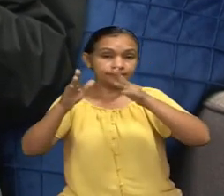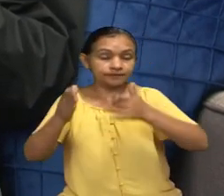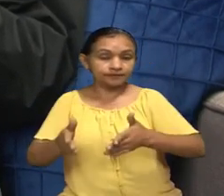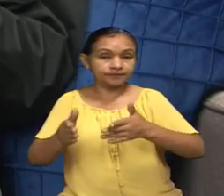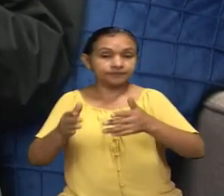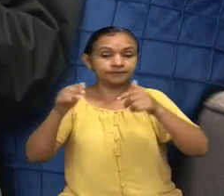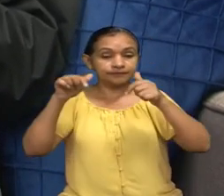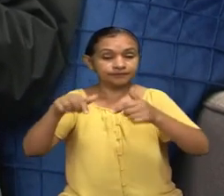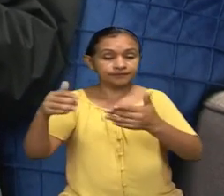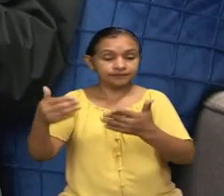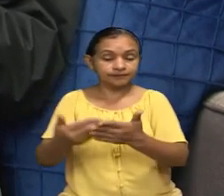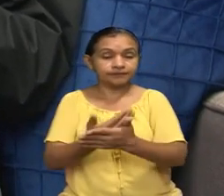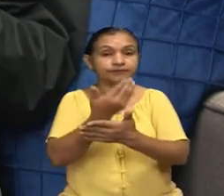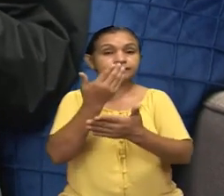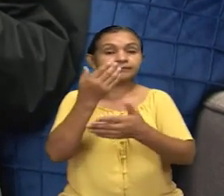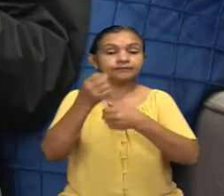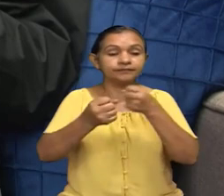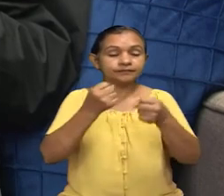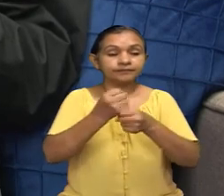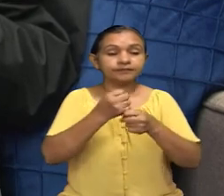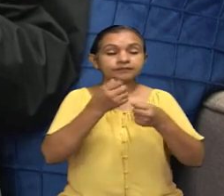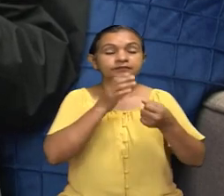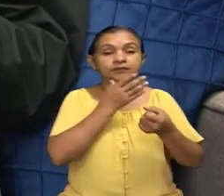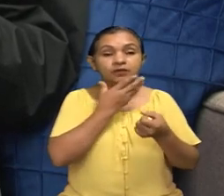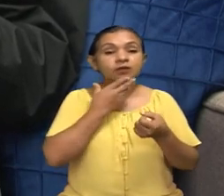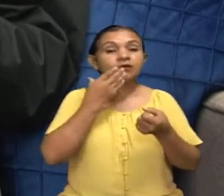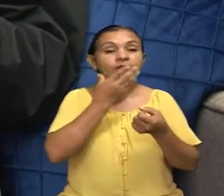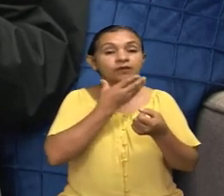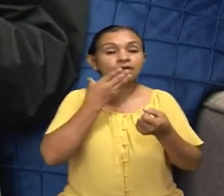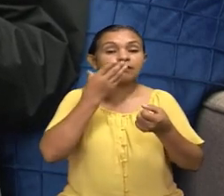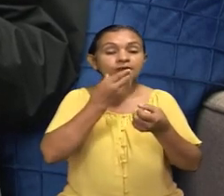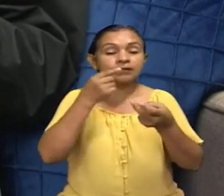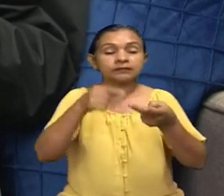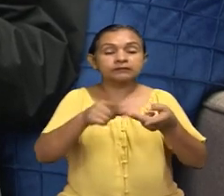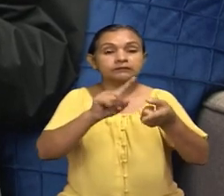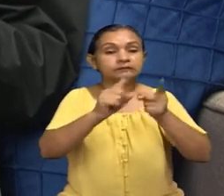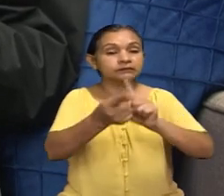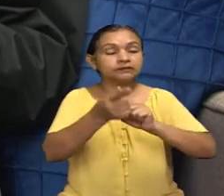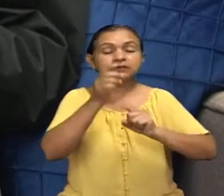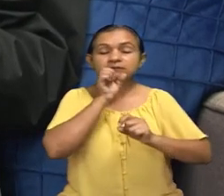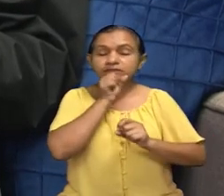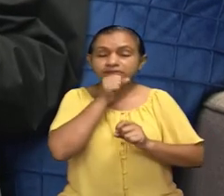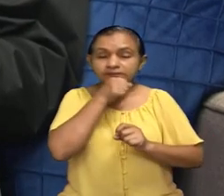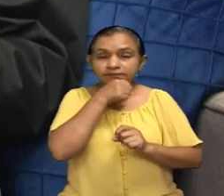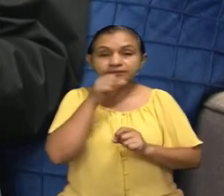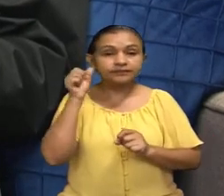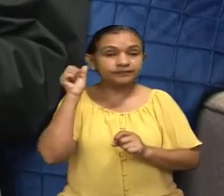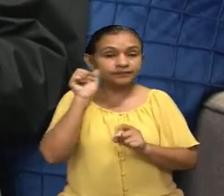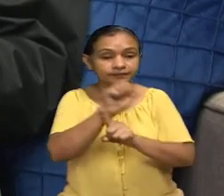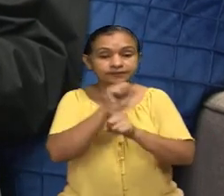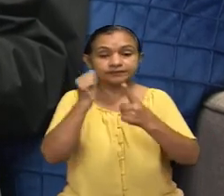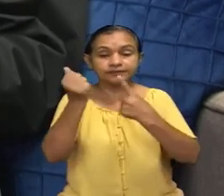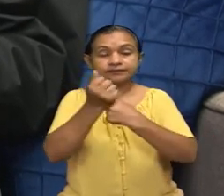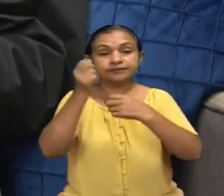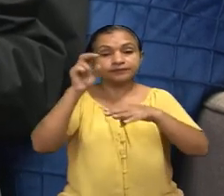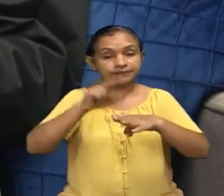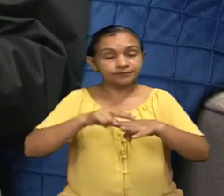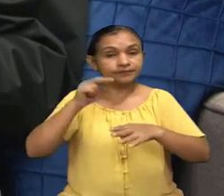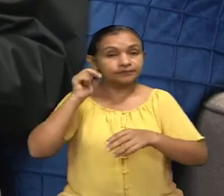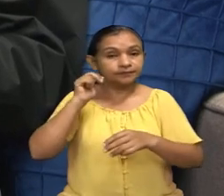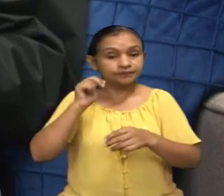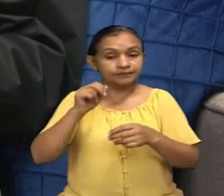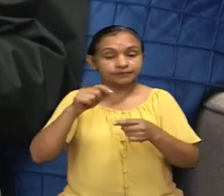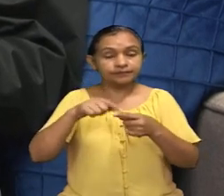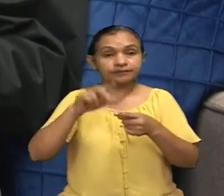la perspectiva generacional. Okay. Y debemos de recordar que la Asamblea Nacional de Nicaragua aprobó